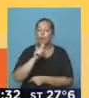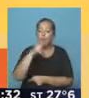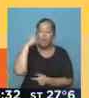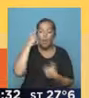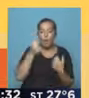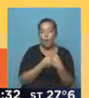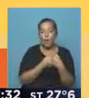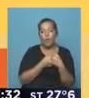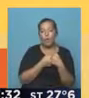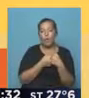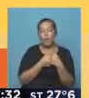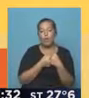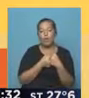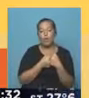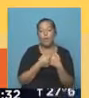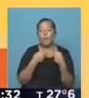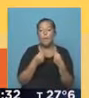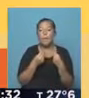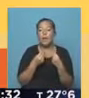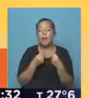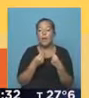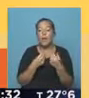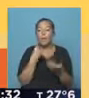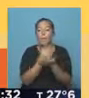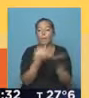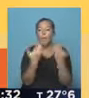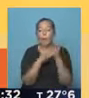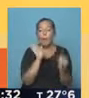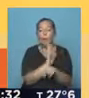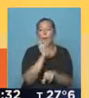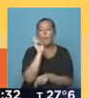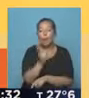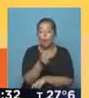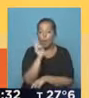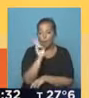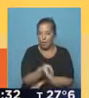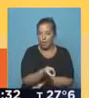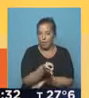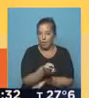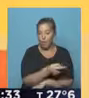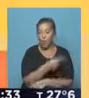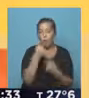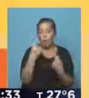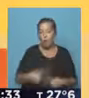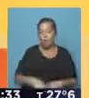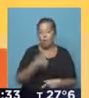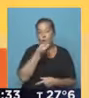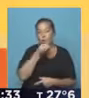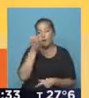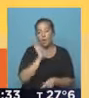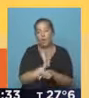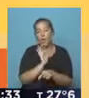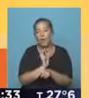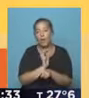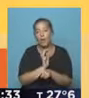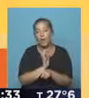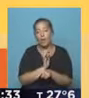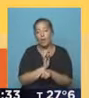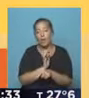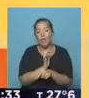de acuerdo en que para desempeñar un cargo público se establezca como prohibición tener bienes o capitales de cualquier naturaleza en paraísos fiscales